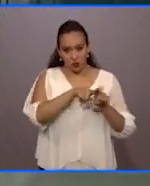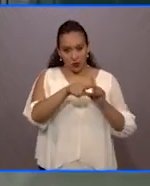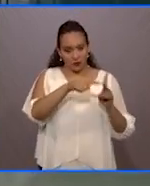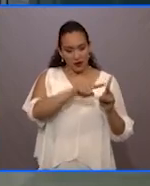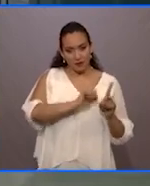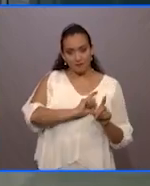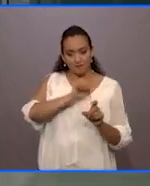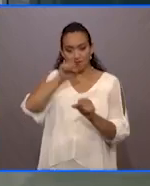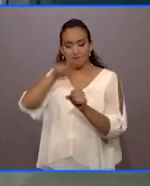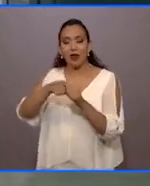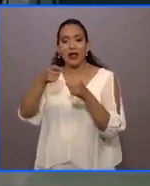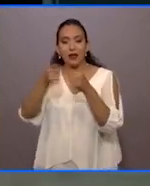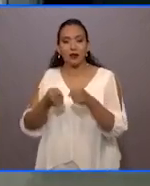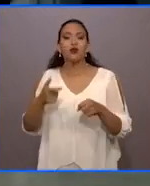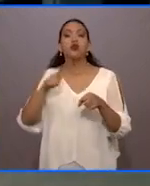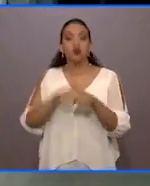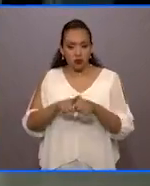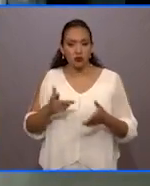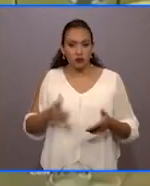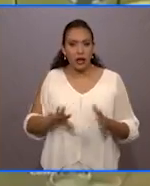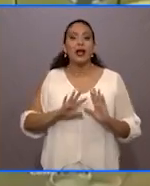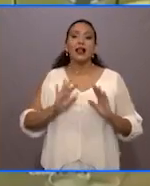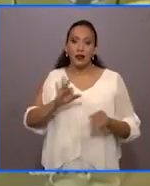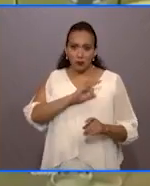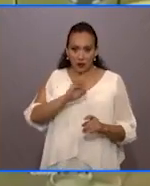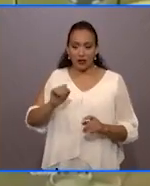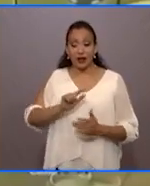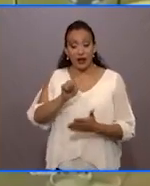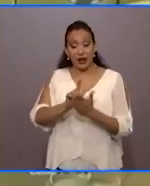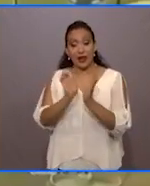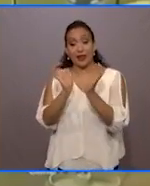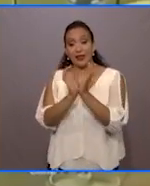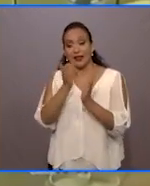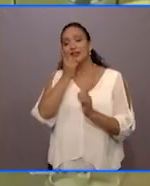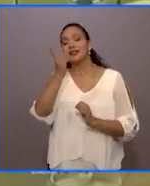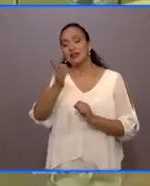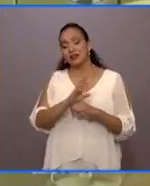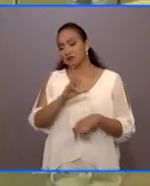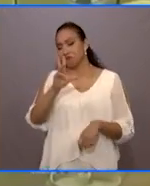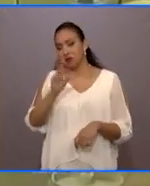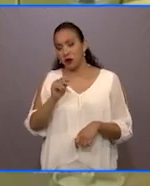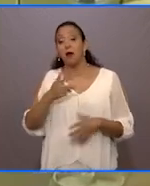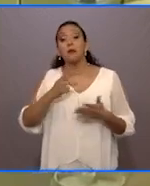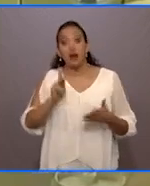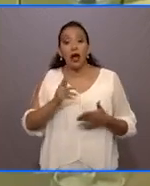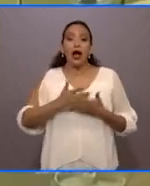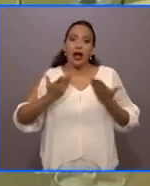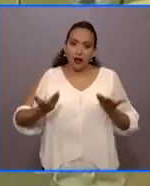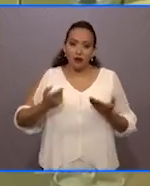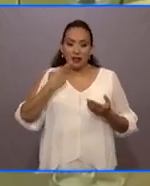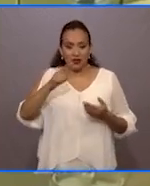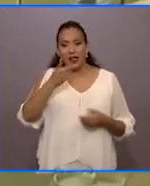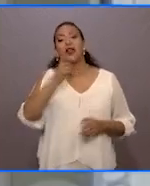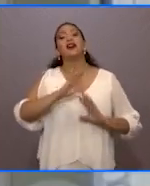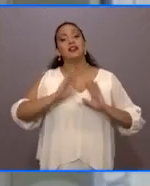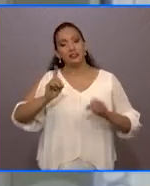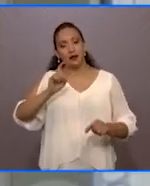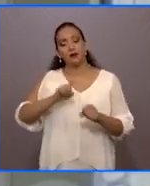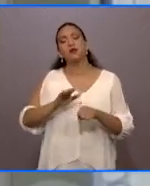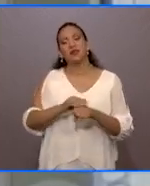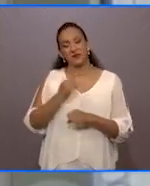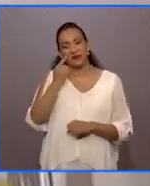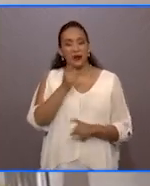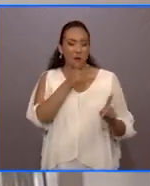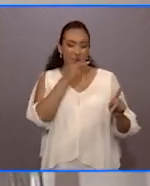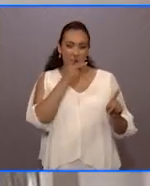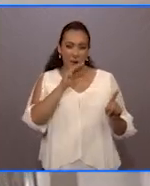como familiar derechohabiente en términos de la ley del ISSSTE, lo que le garantizará el acceso a la seguridad social, pues al morir sus